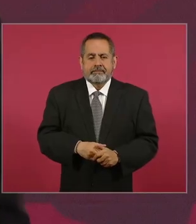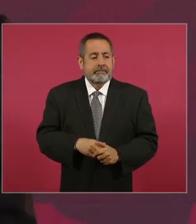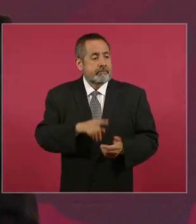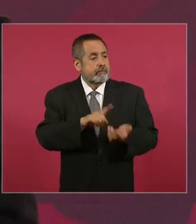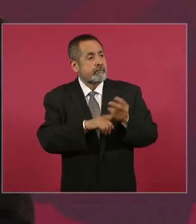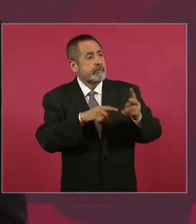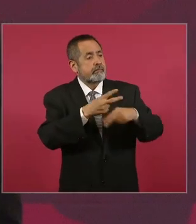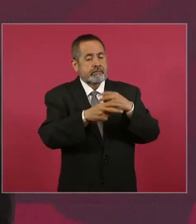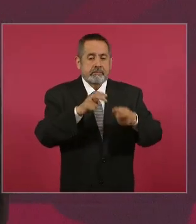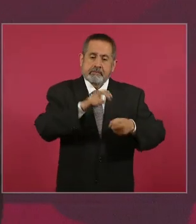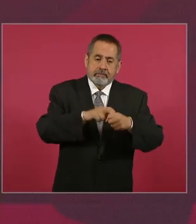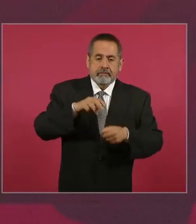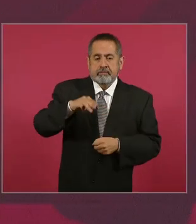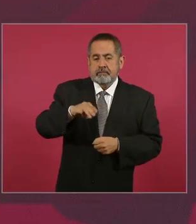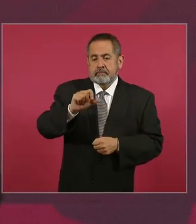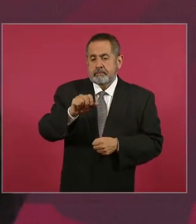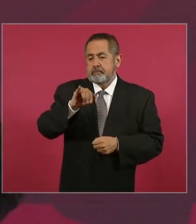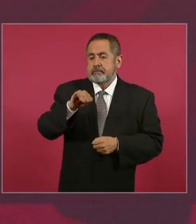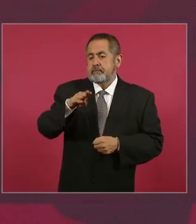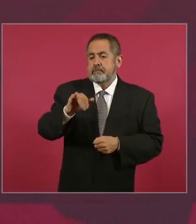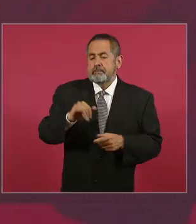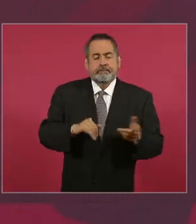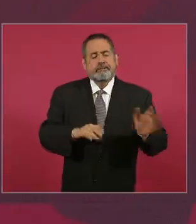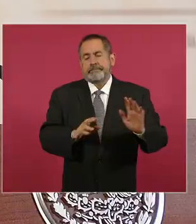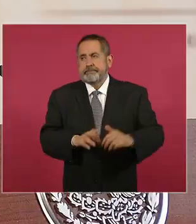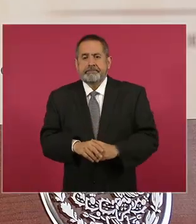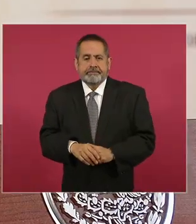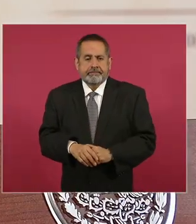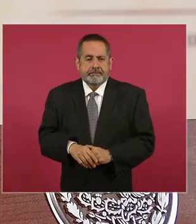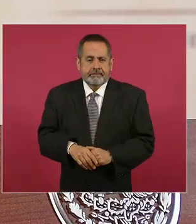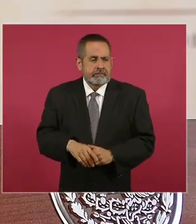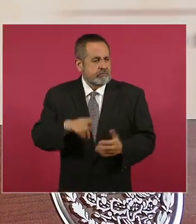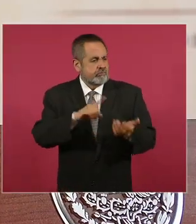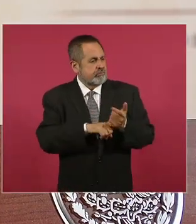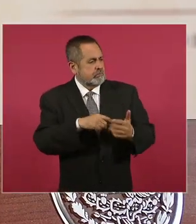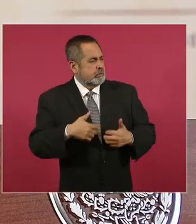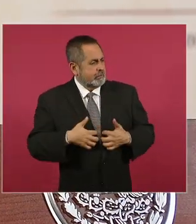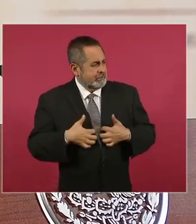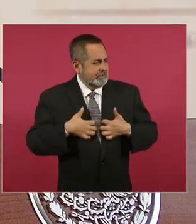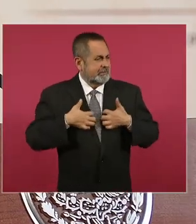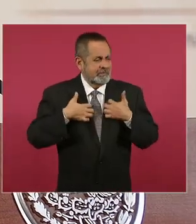en Miami, sí. Pero además hasta enojado,